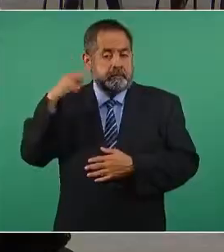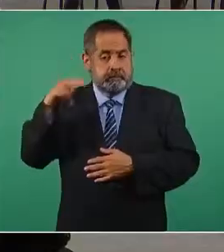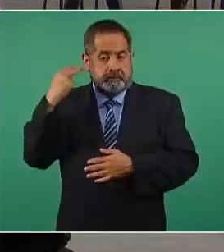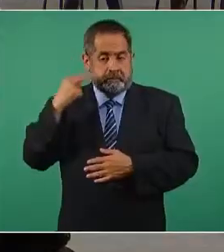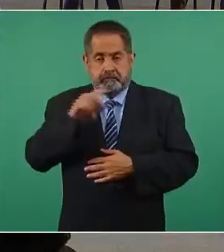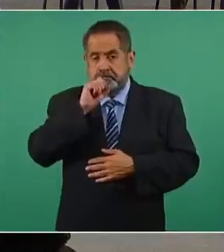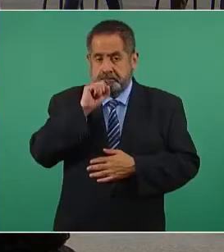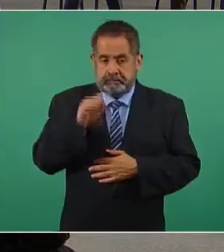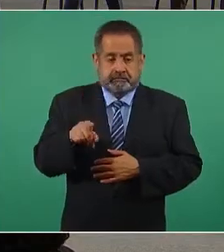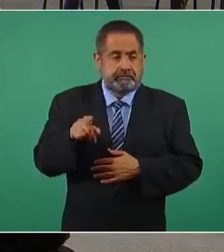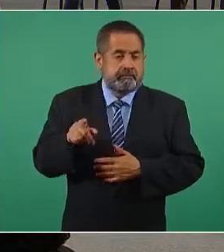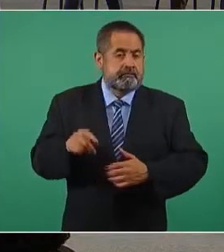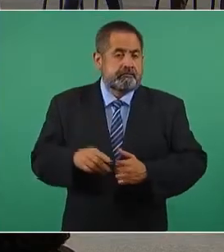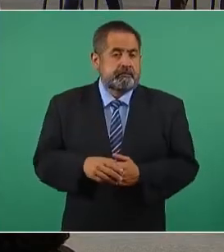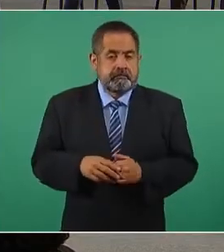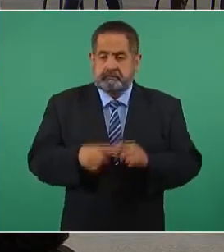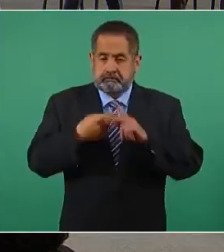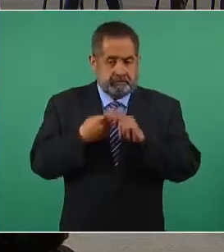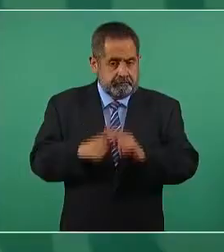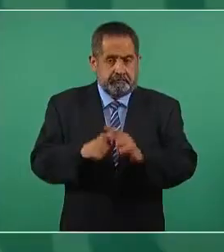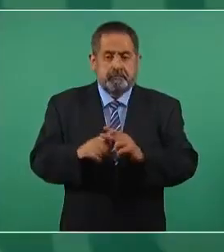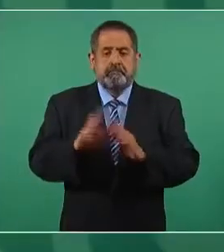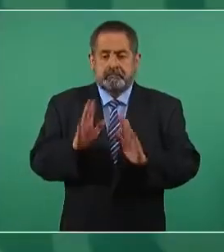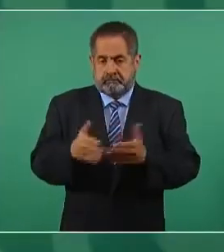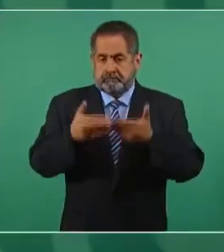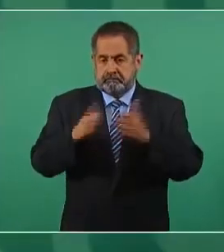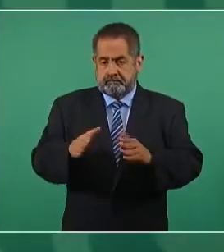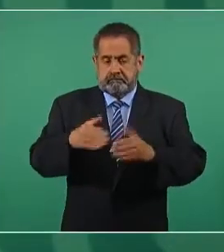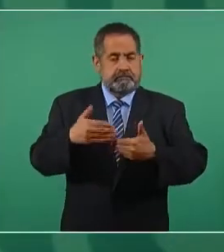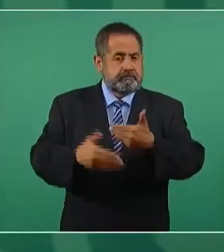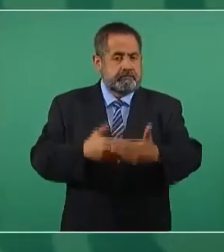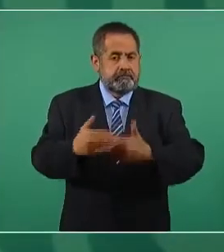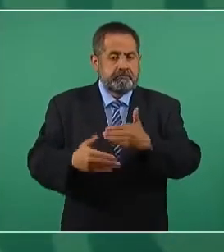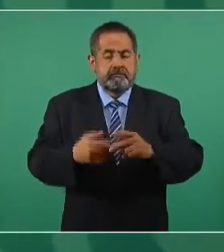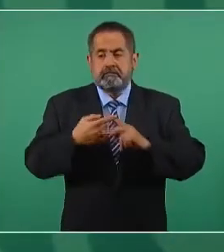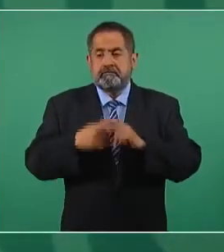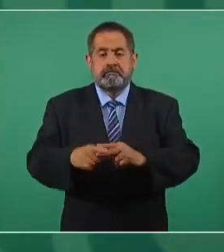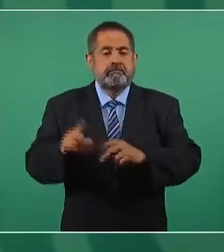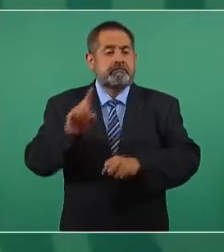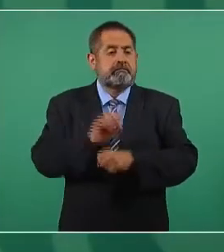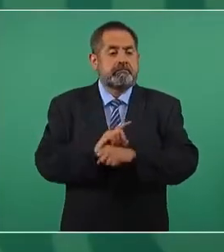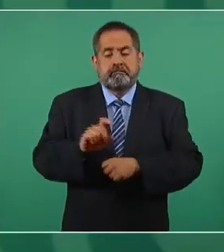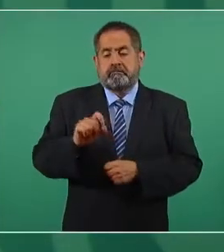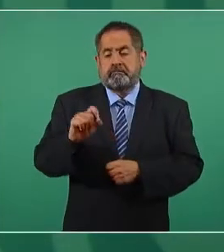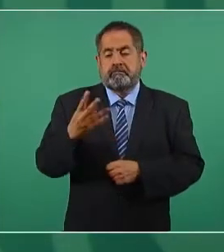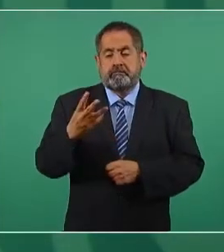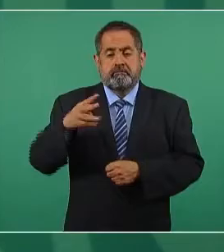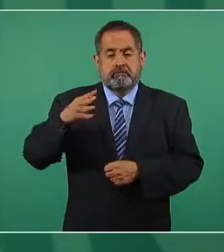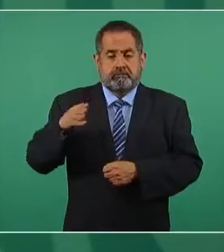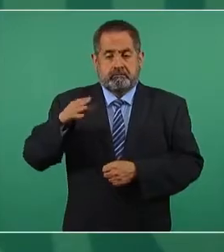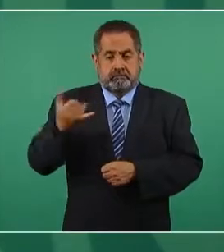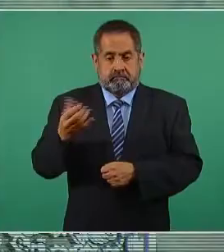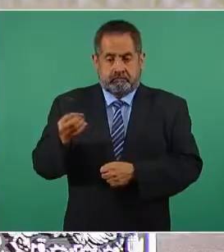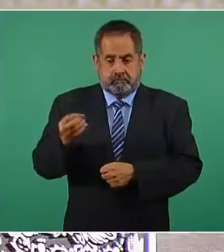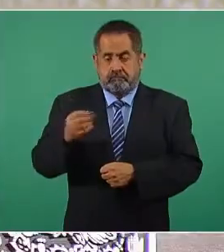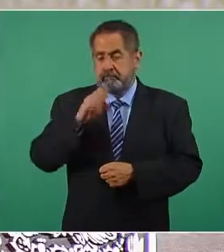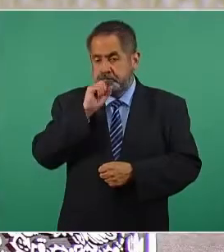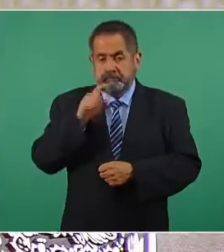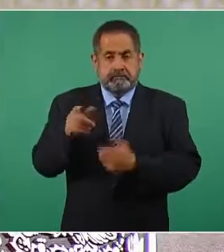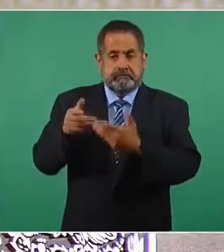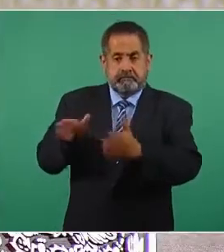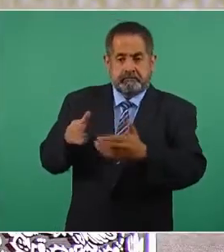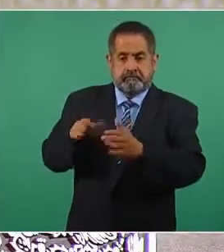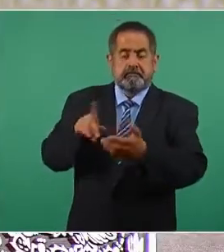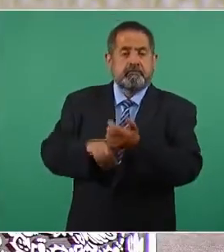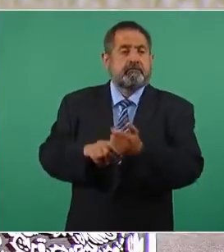que también ya inició con este proceso. Él inicia el 24 de mayo y abre